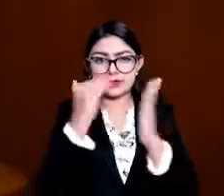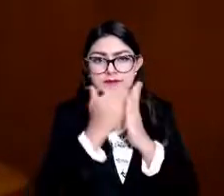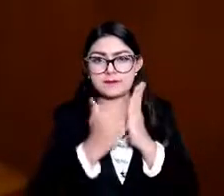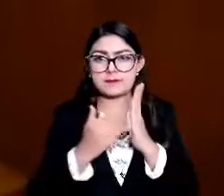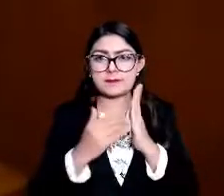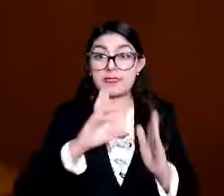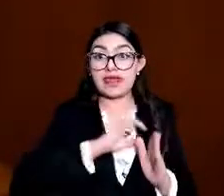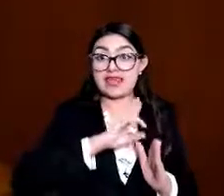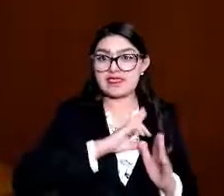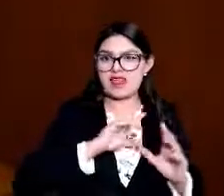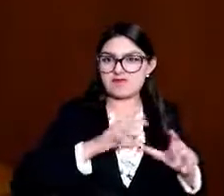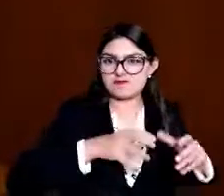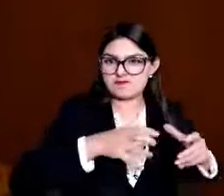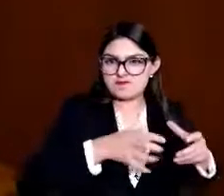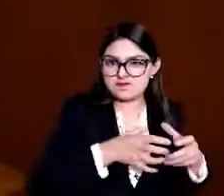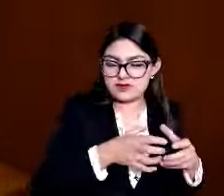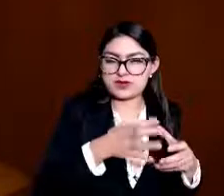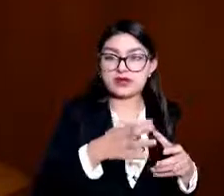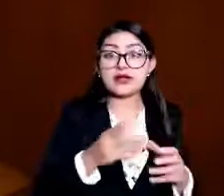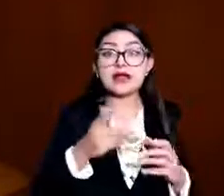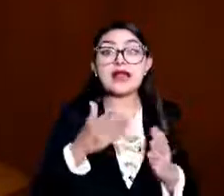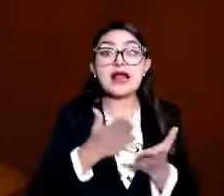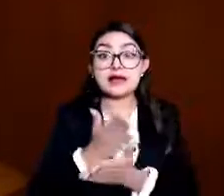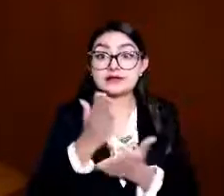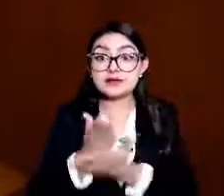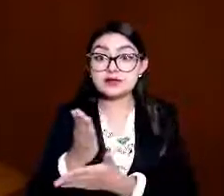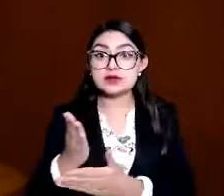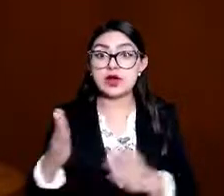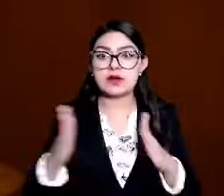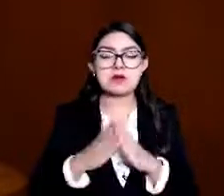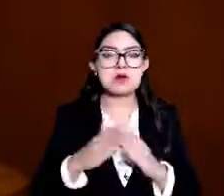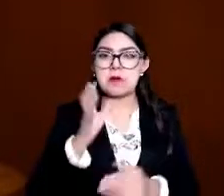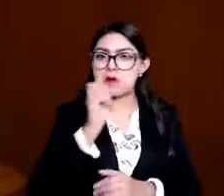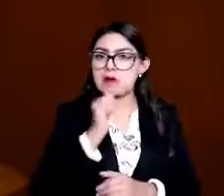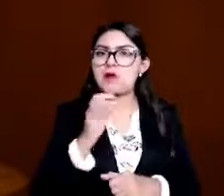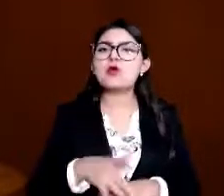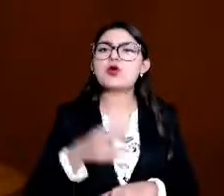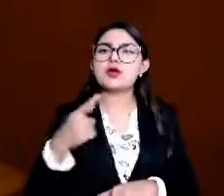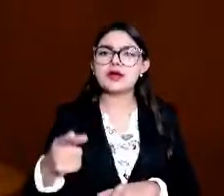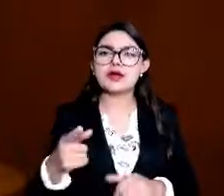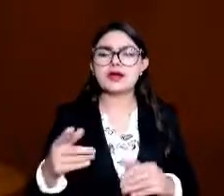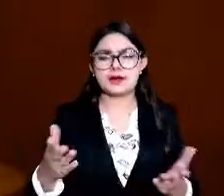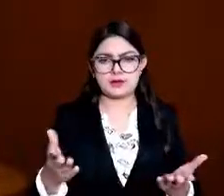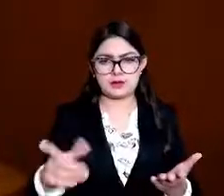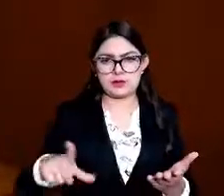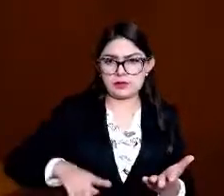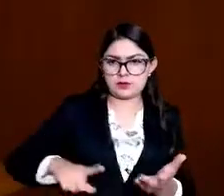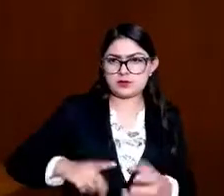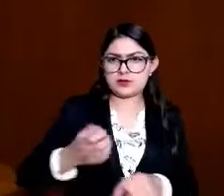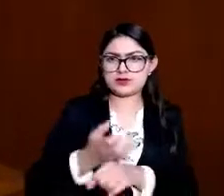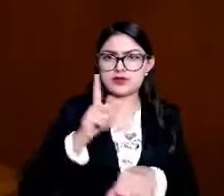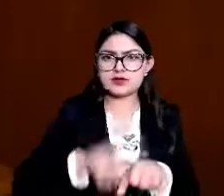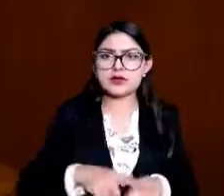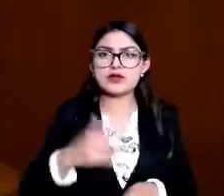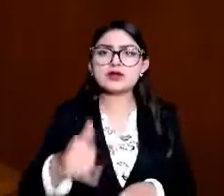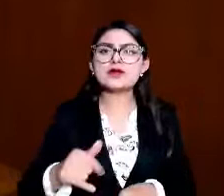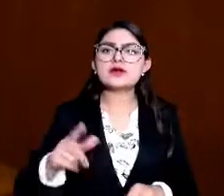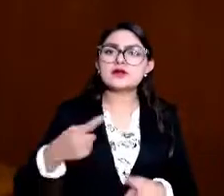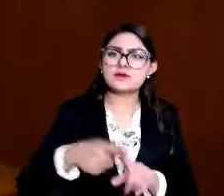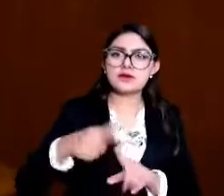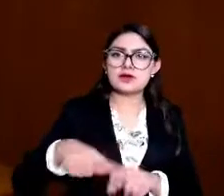limitan el acceso a la vivienda. ¿Por qué el gobierno estatal y los municipios continúan autorizando